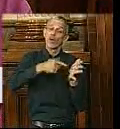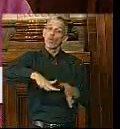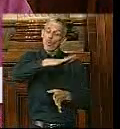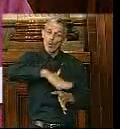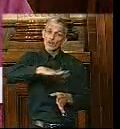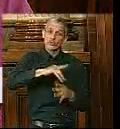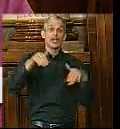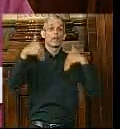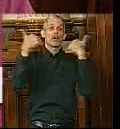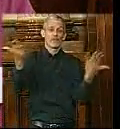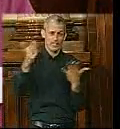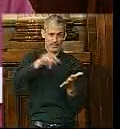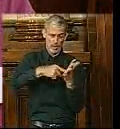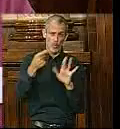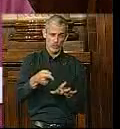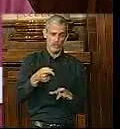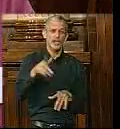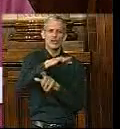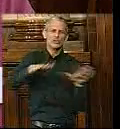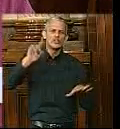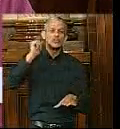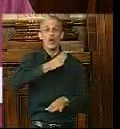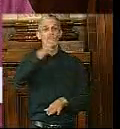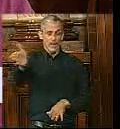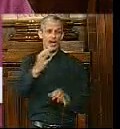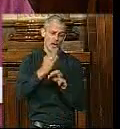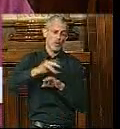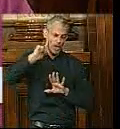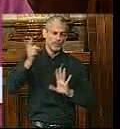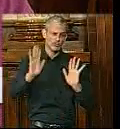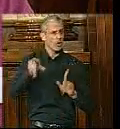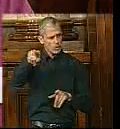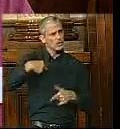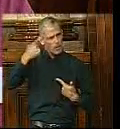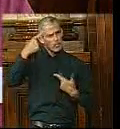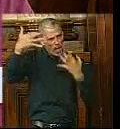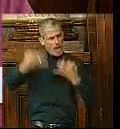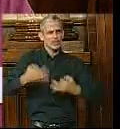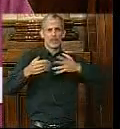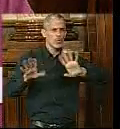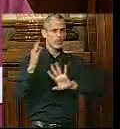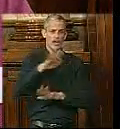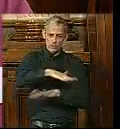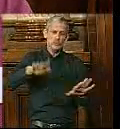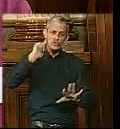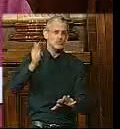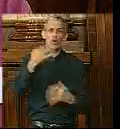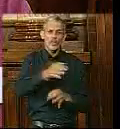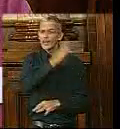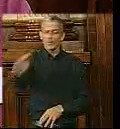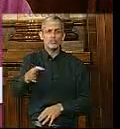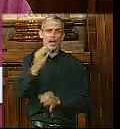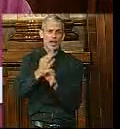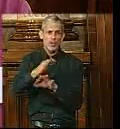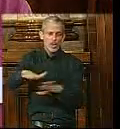Aires y en Provincia de Buenos Aires los chicos sordos van a las escuelas de sordos y eso está muy bien, porque así debe ser. Los chicos sordos tienen que estar en